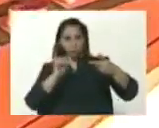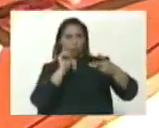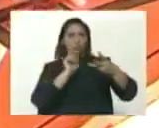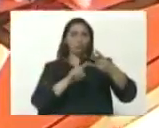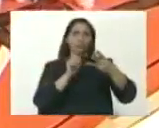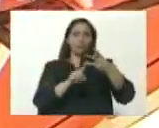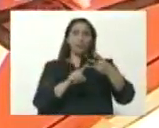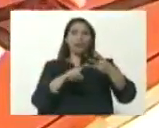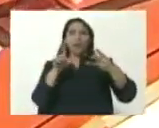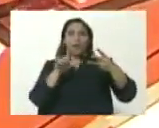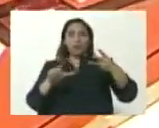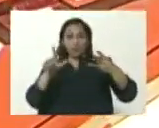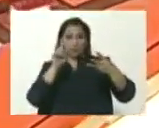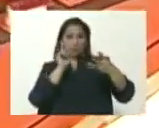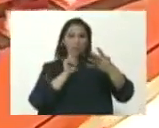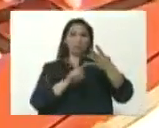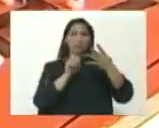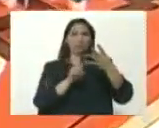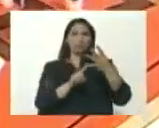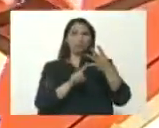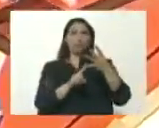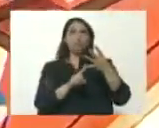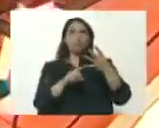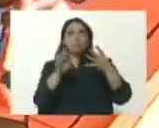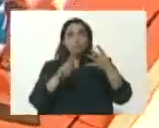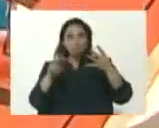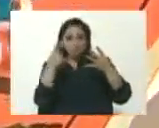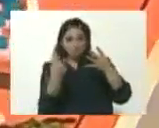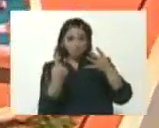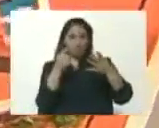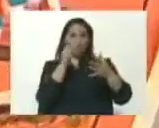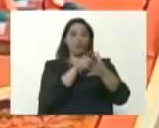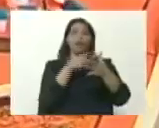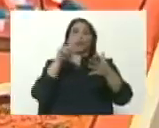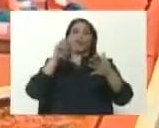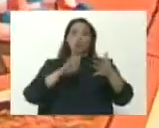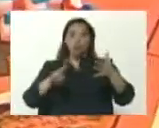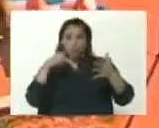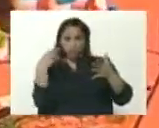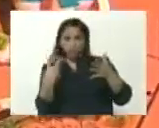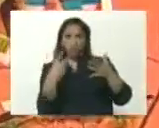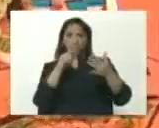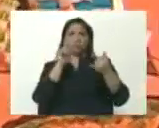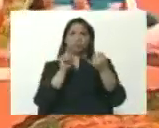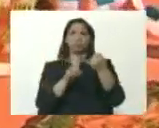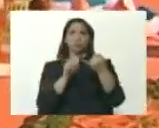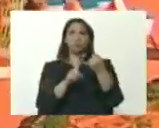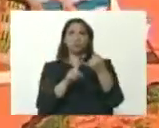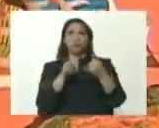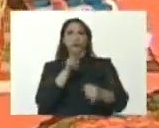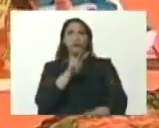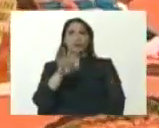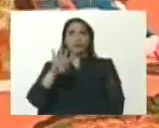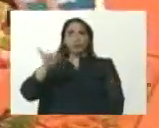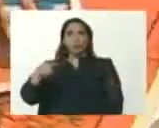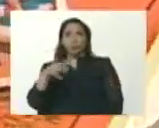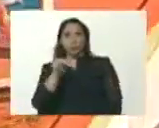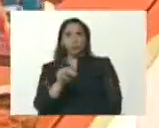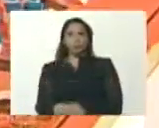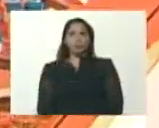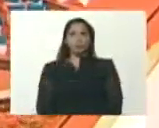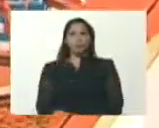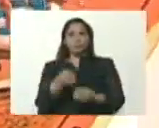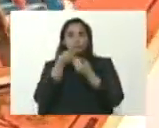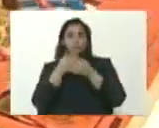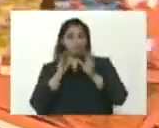sector Landaeta, está el sector Roble 1, Roble 2 y 24 de junio.